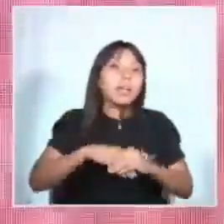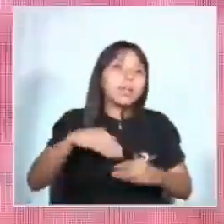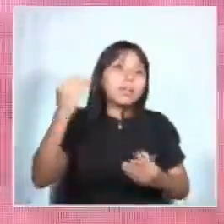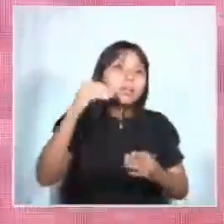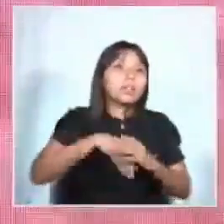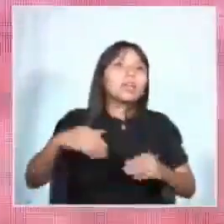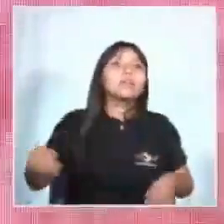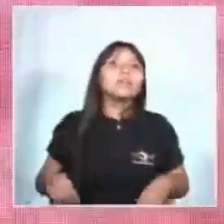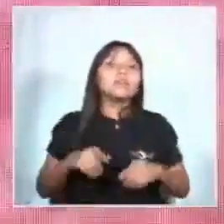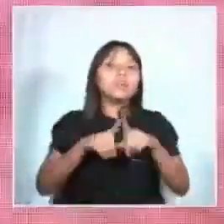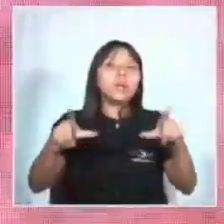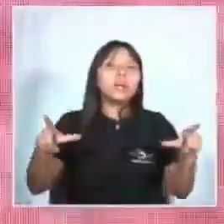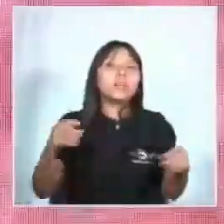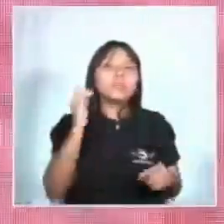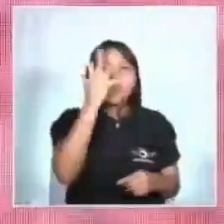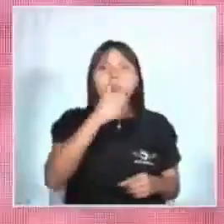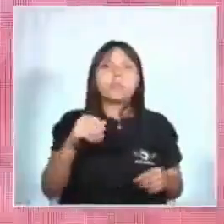matar.